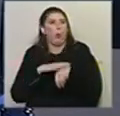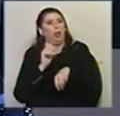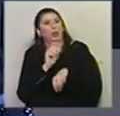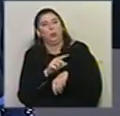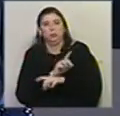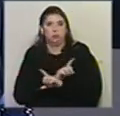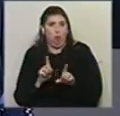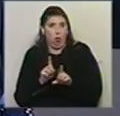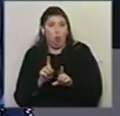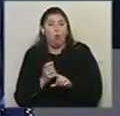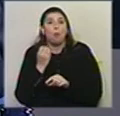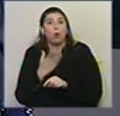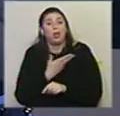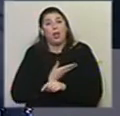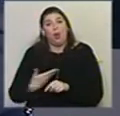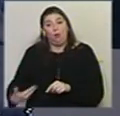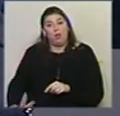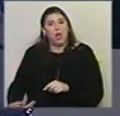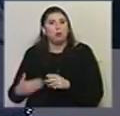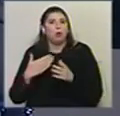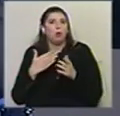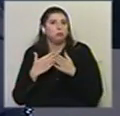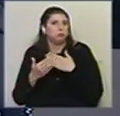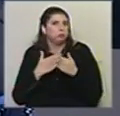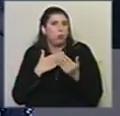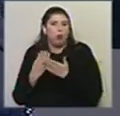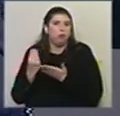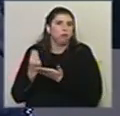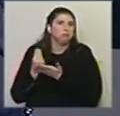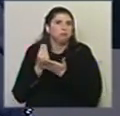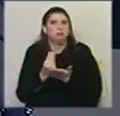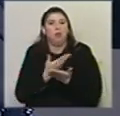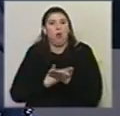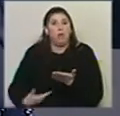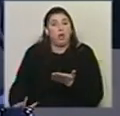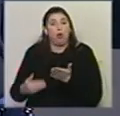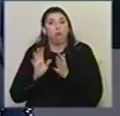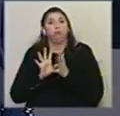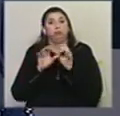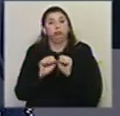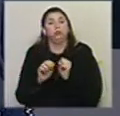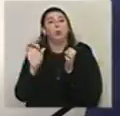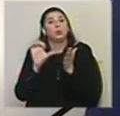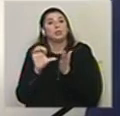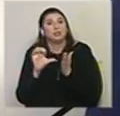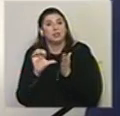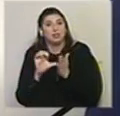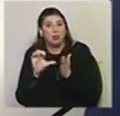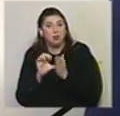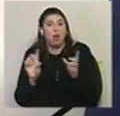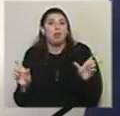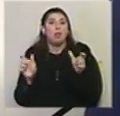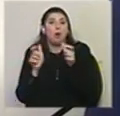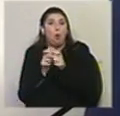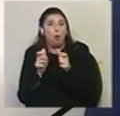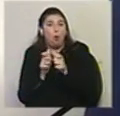porque gobierne el que gobierne, el tema de acceder a un sistema universal de prestaciones, de conjuntos prestacionales, es un